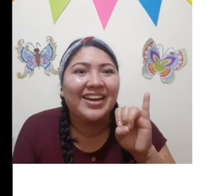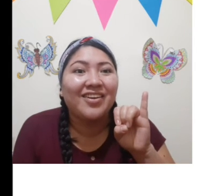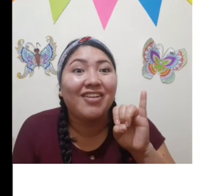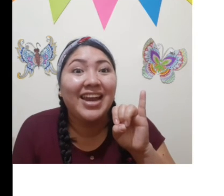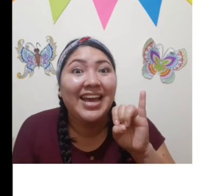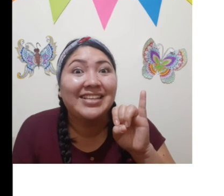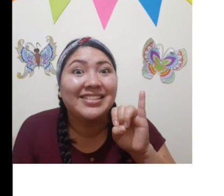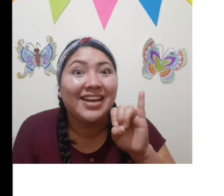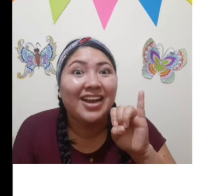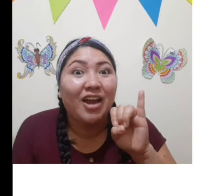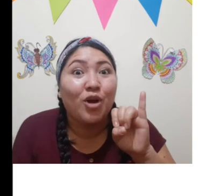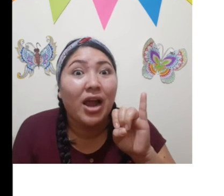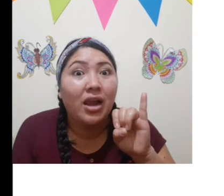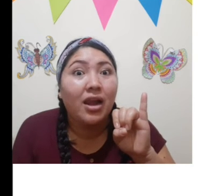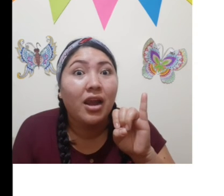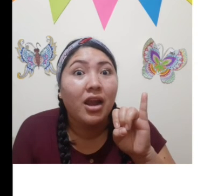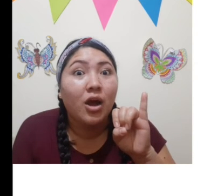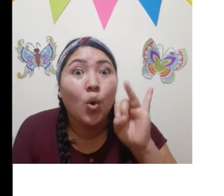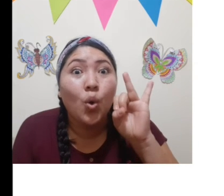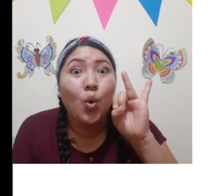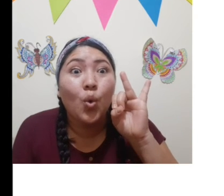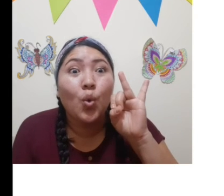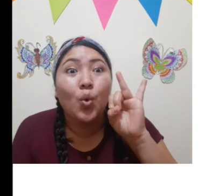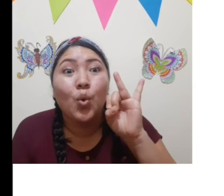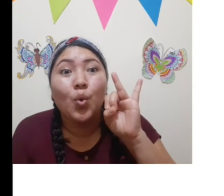cuál es la vocal